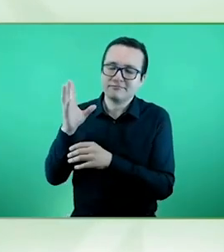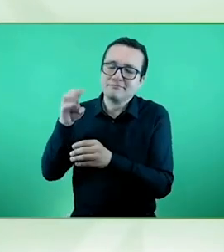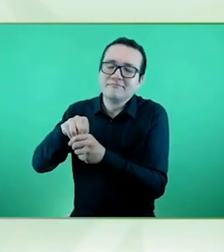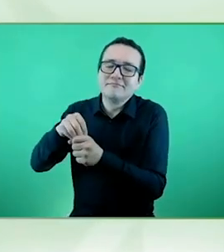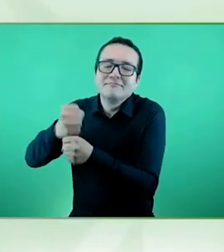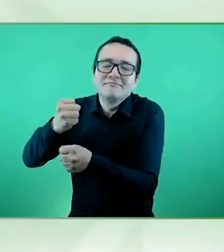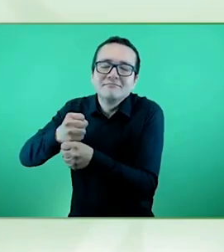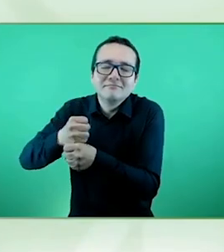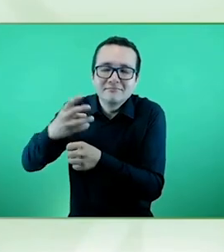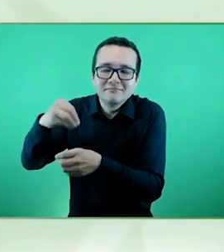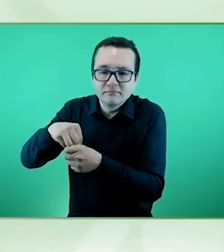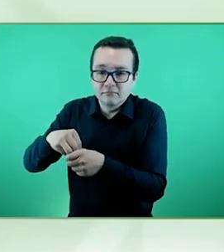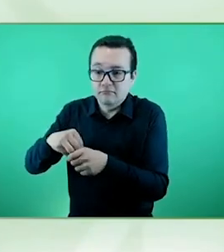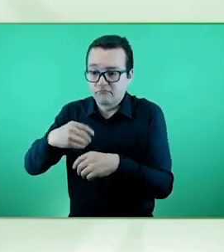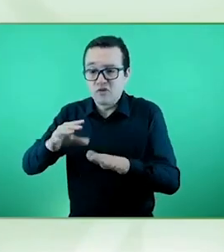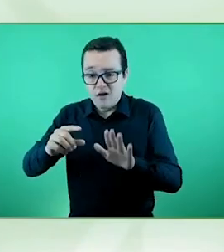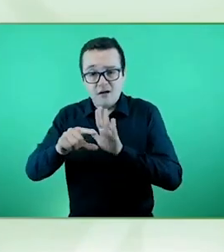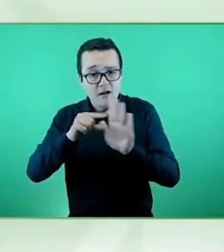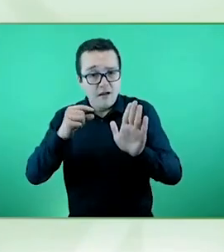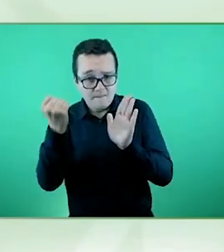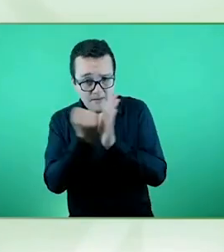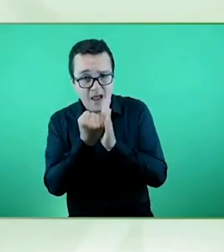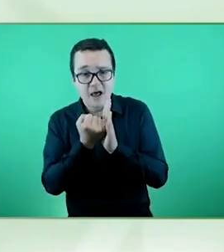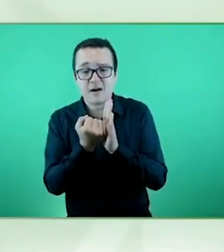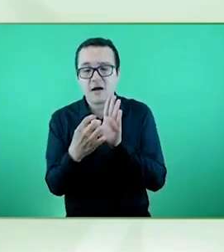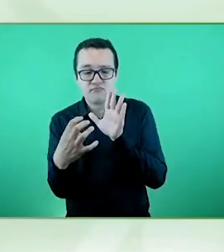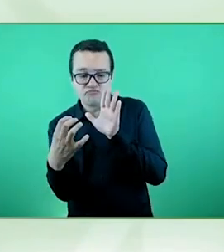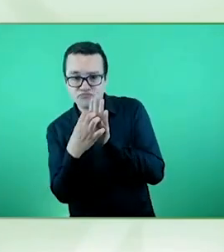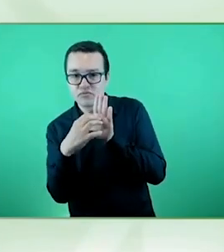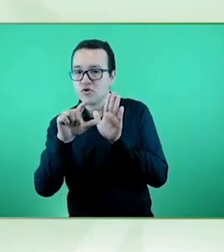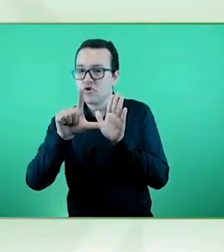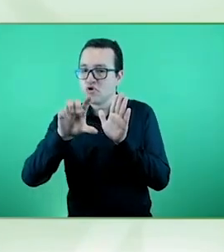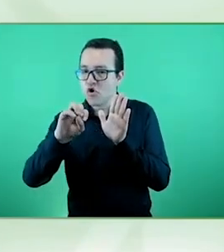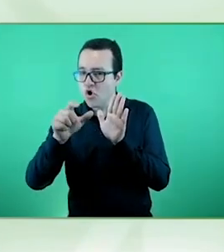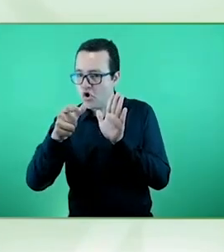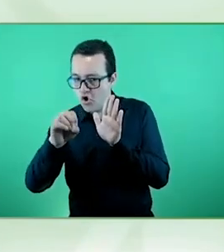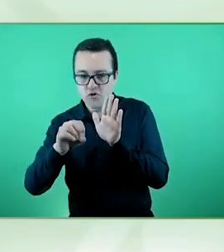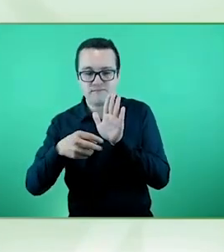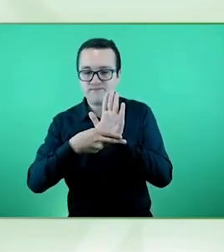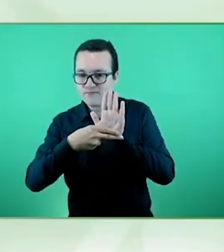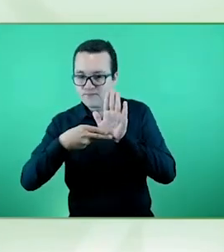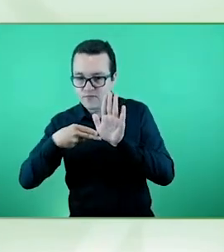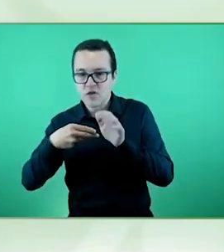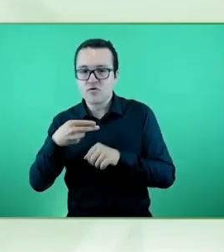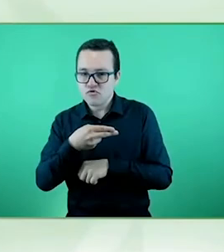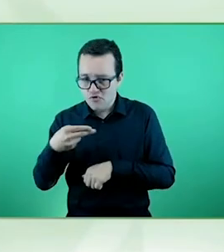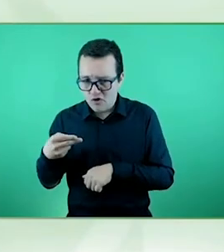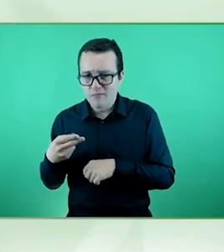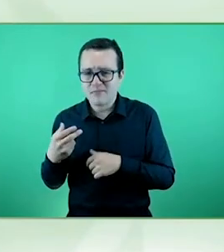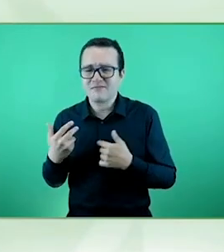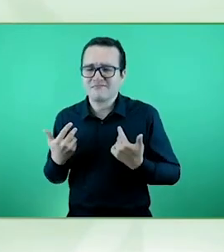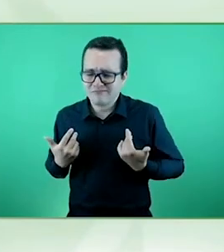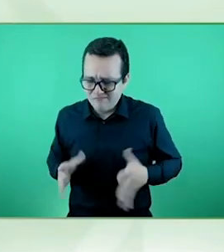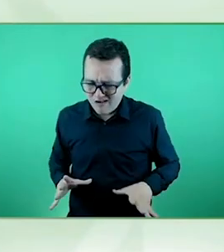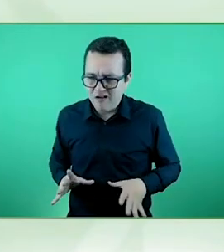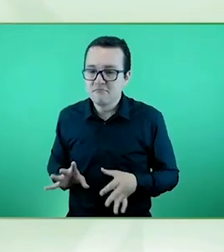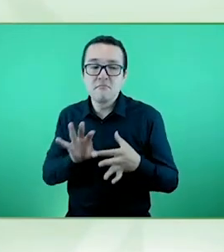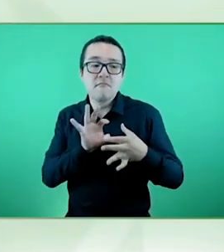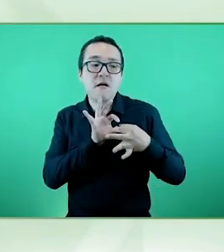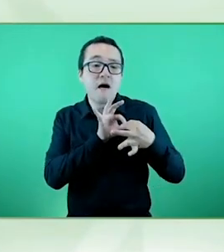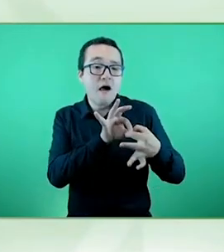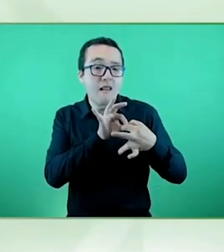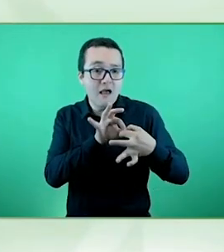marca, hemos podido desarrollar un logo, un nombre, hemos podido generar alianzas estratégicas con al menos